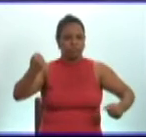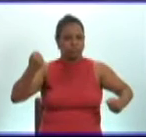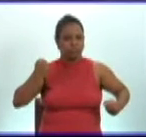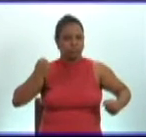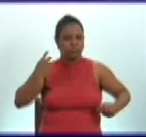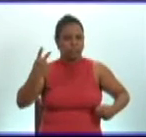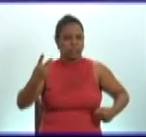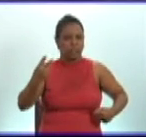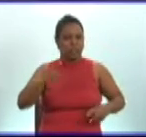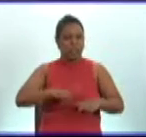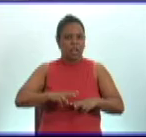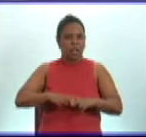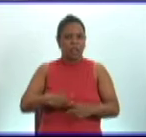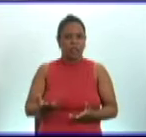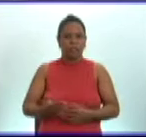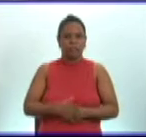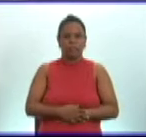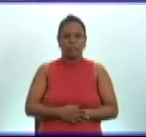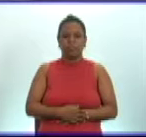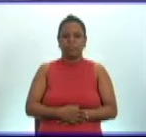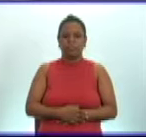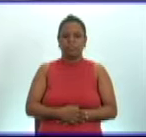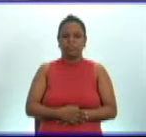voluntarios de La Habana?